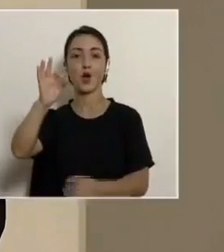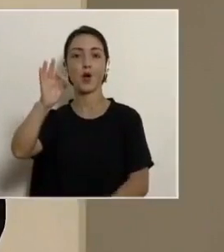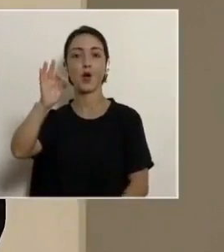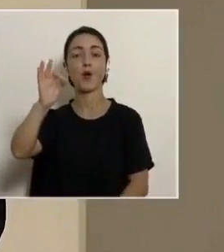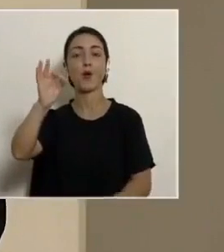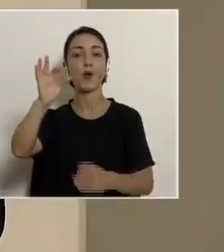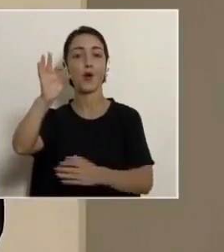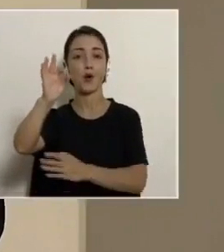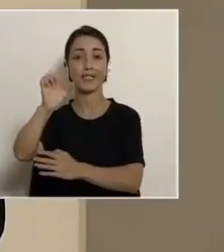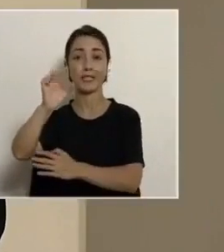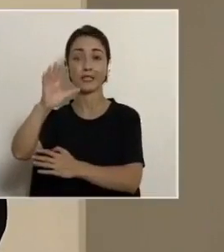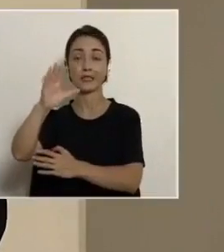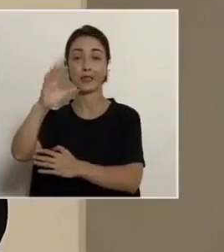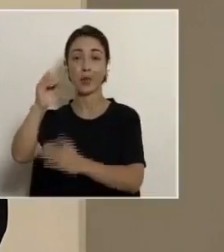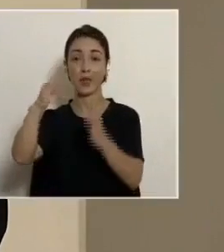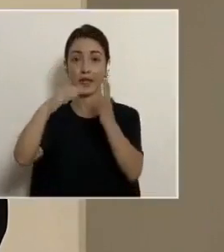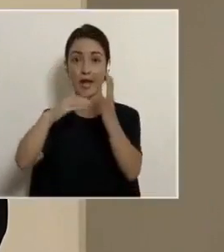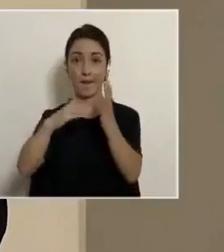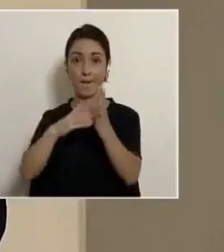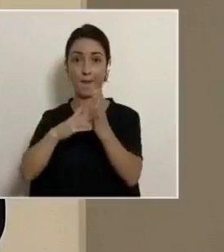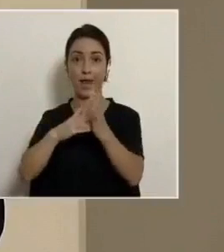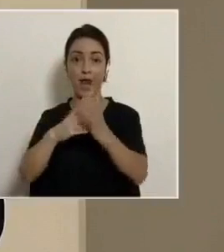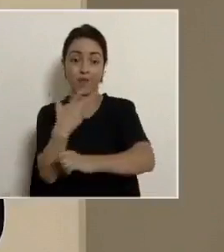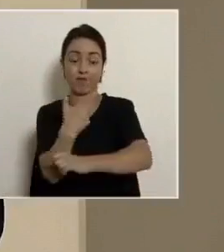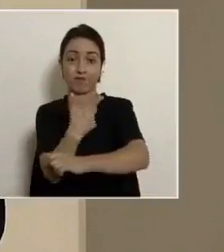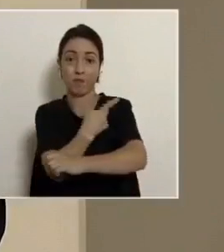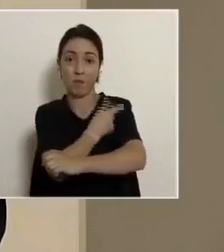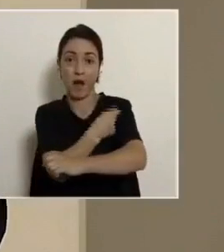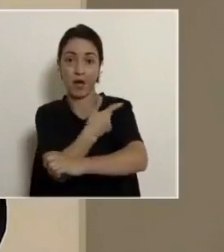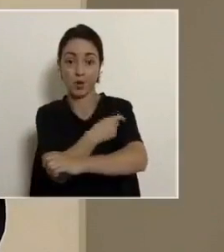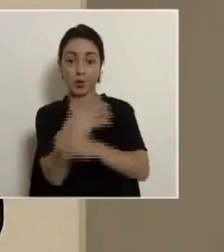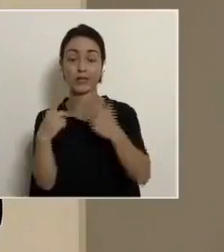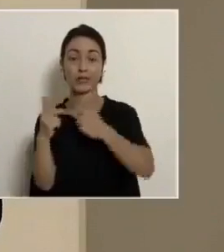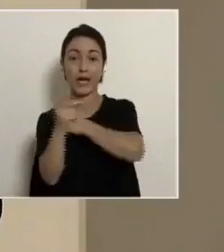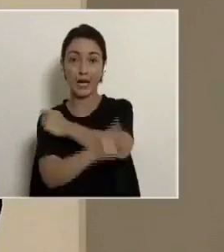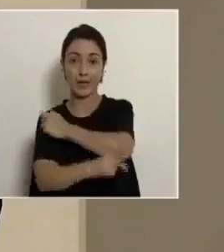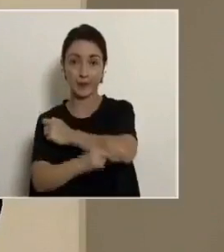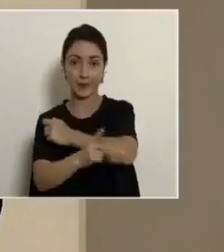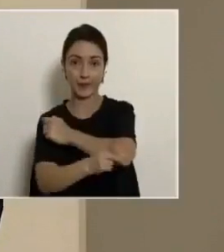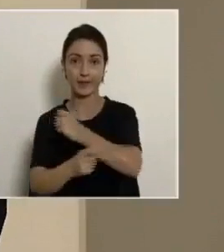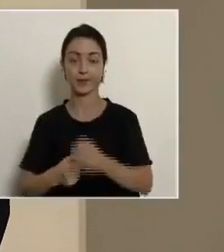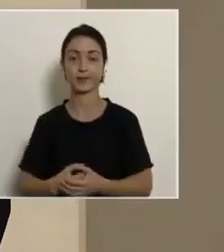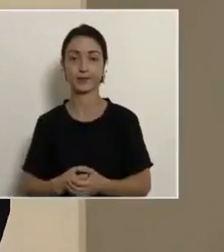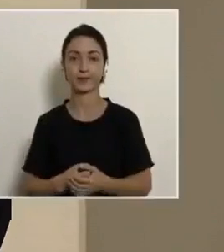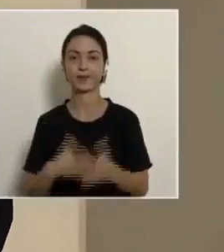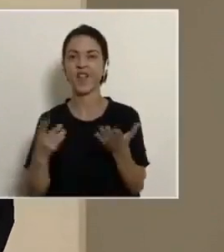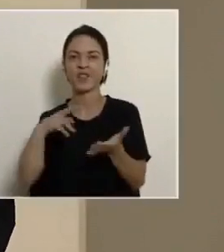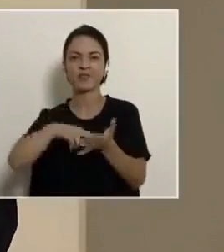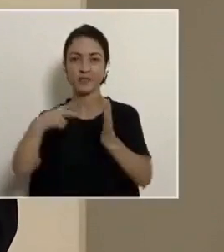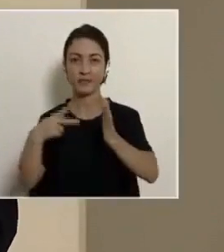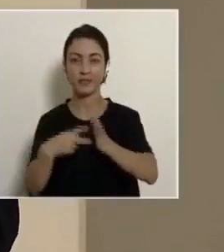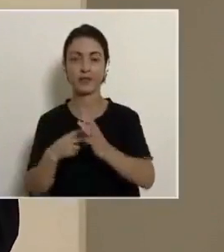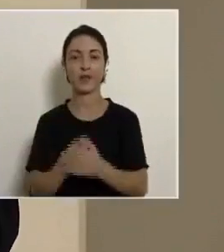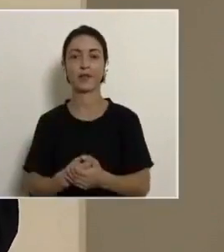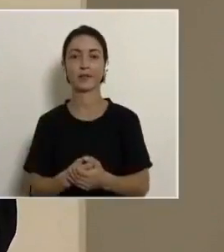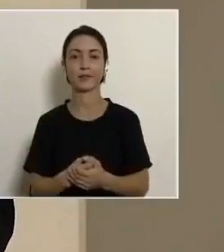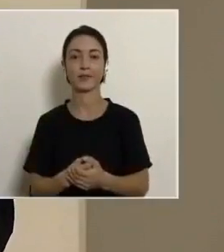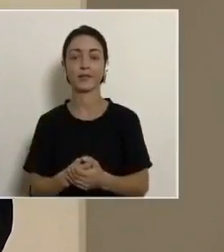950.202 dosis de vacunas han sido puestas en el país. Eso implica que hay